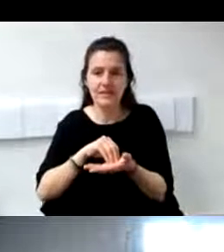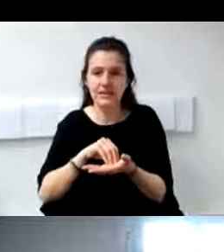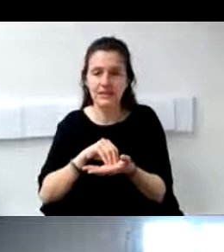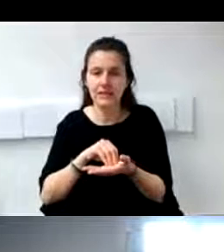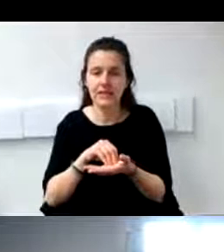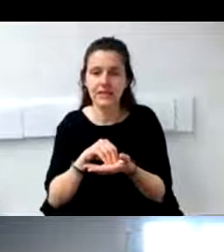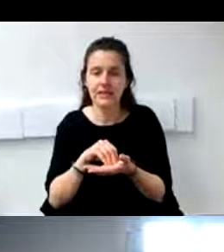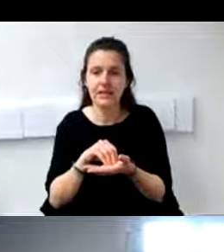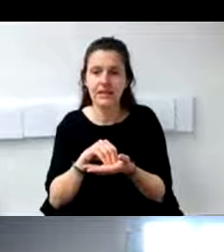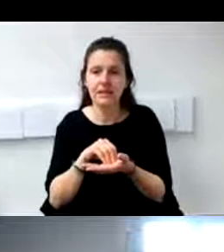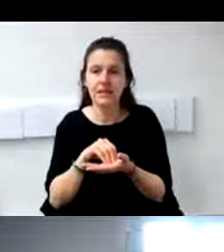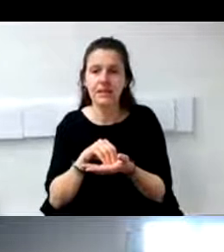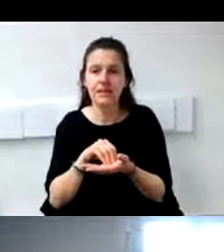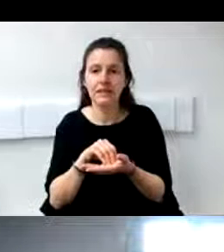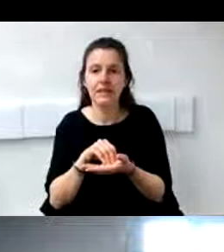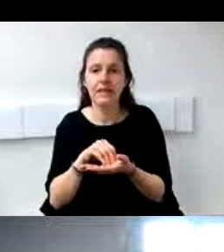Erika,